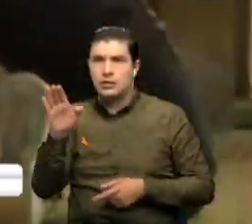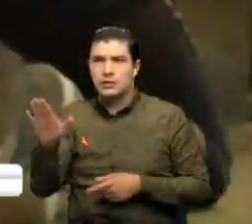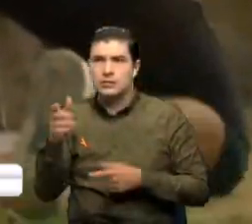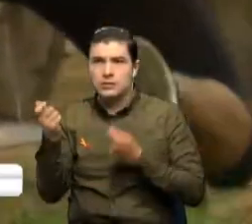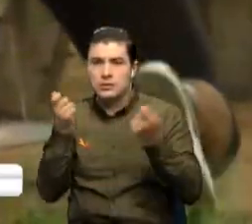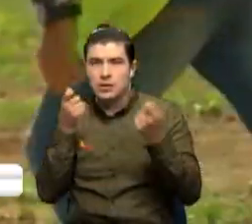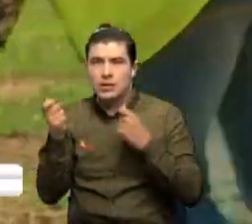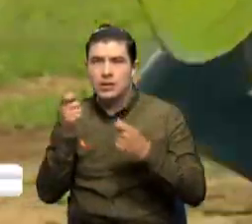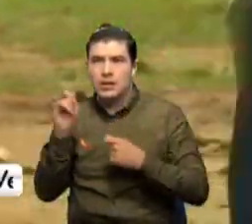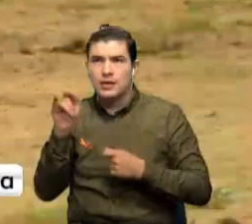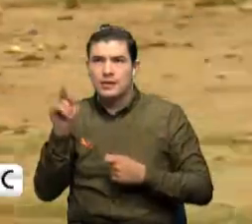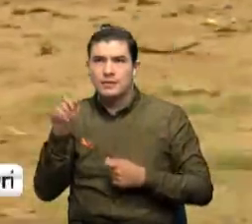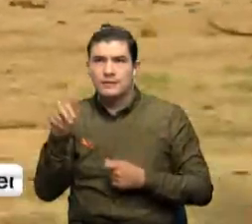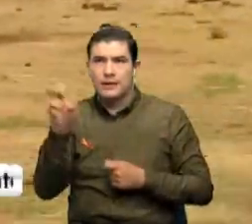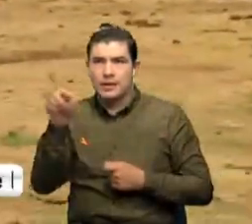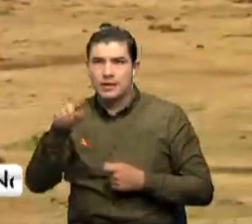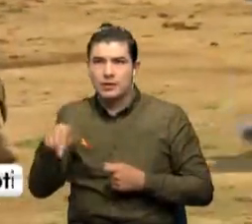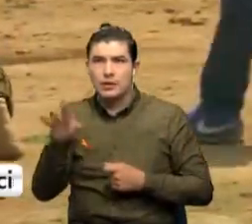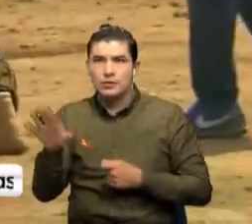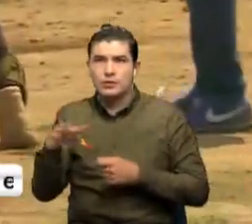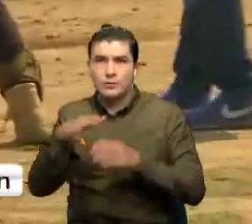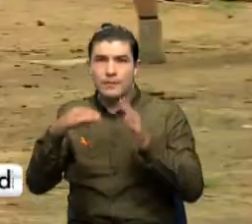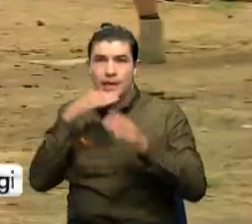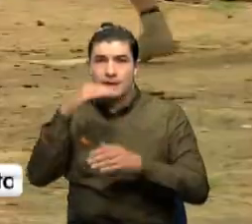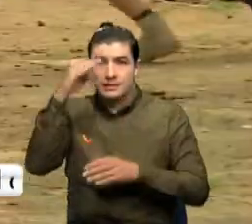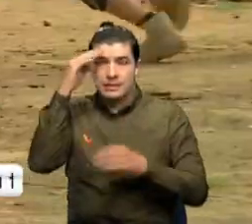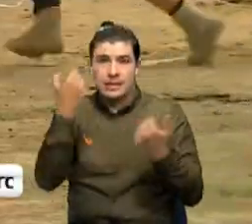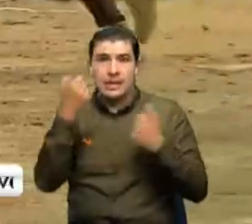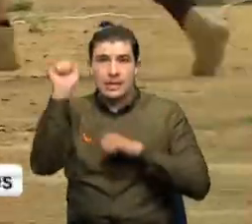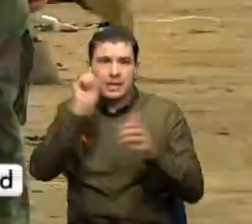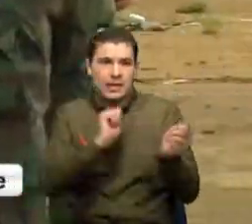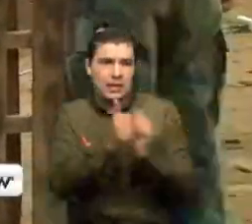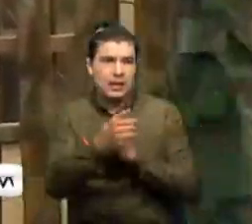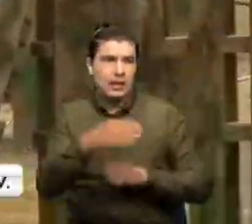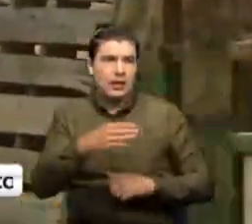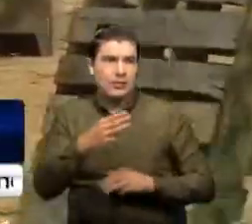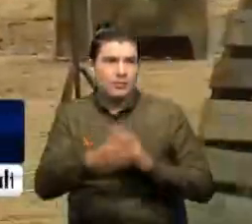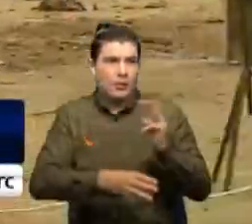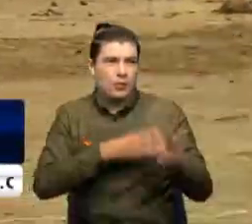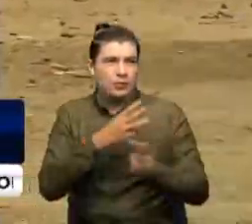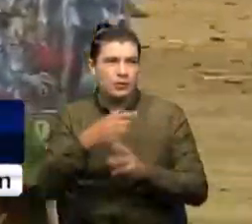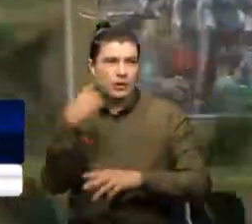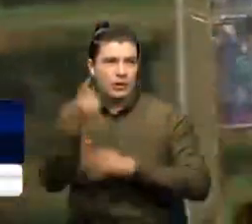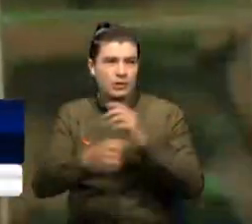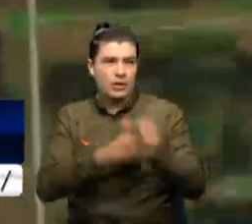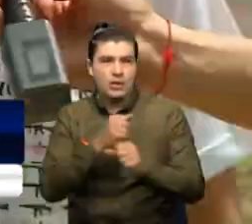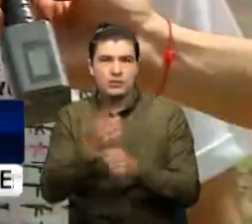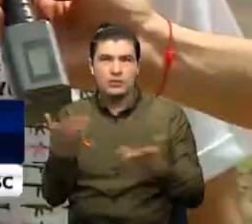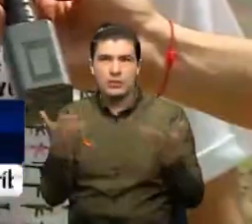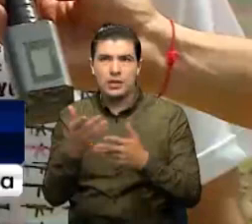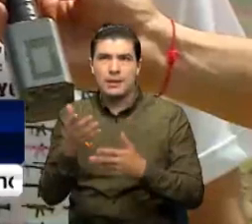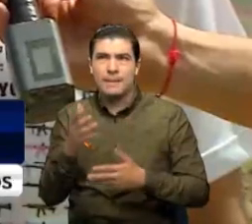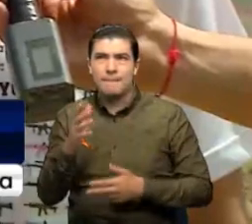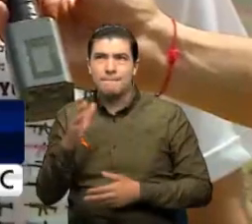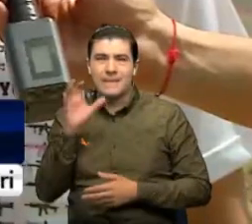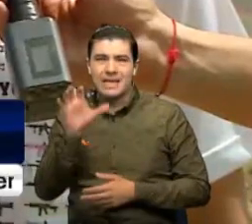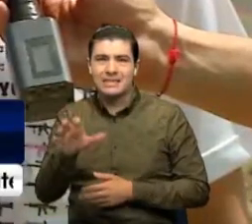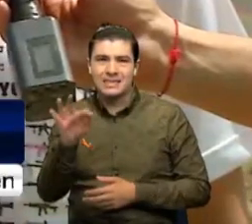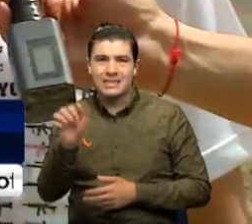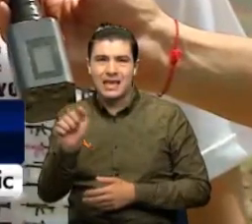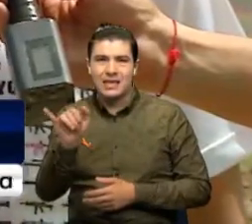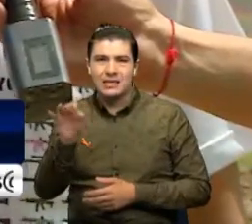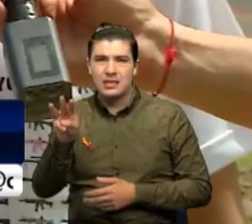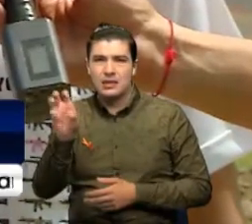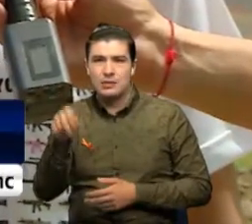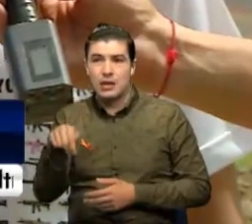Team Inferno de Medellín se ganaron los dos cupos para el Mundial del próximo año en Taiwán. La idea es, a partir del